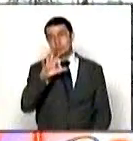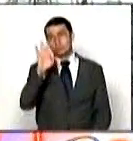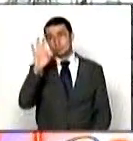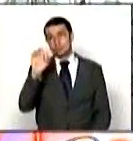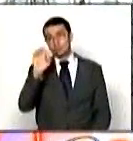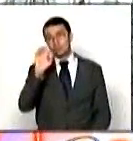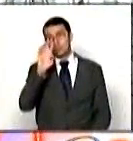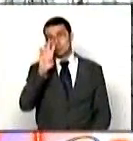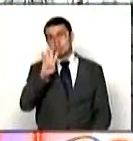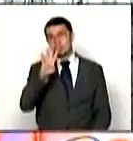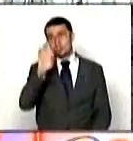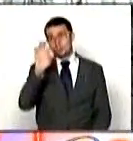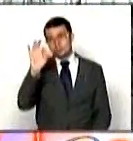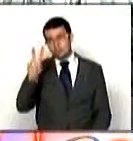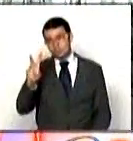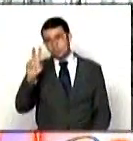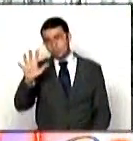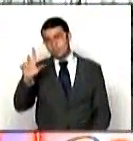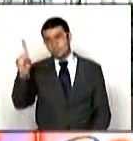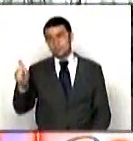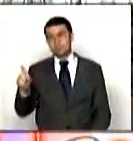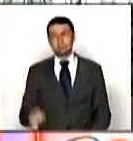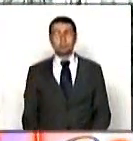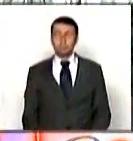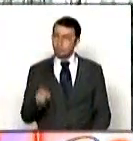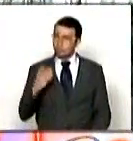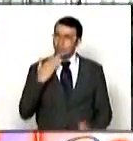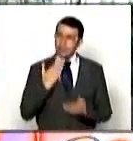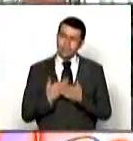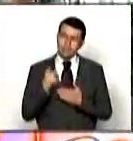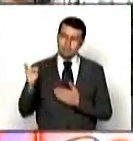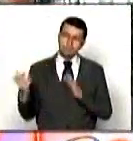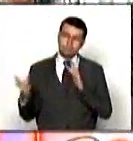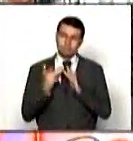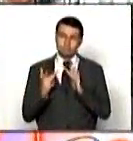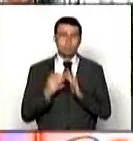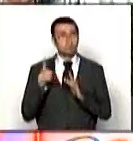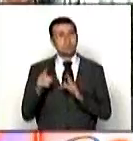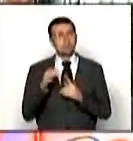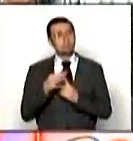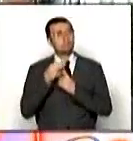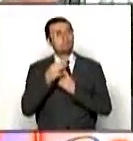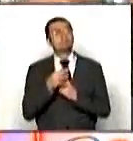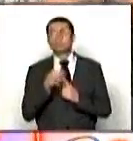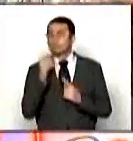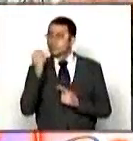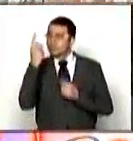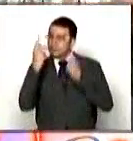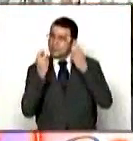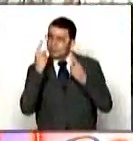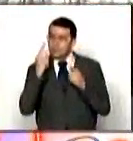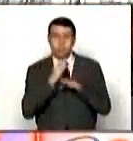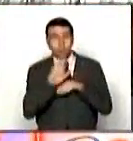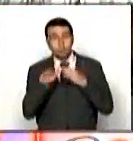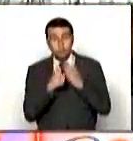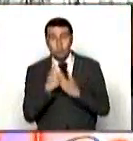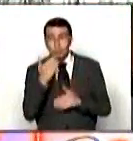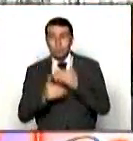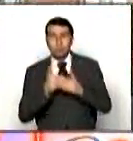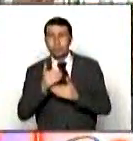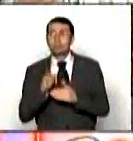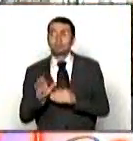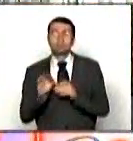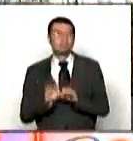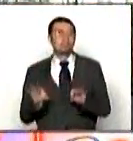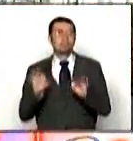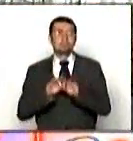300-858-8246. Le agradezco muchísimo su presencia aquí en el programa y desde luego sus aportes fundamentales para el entendimiento de todos estos procesos importantes